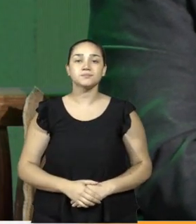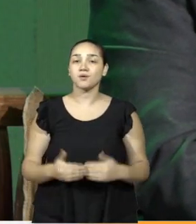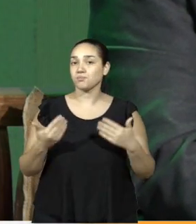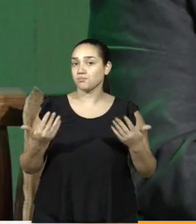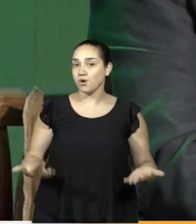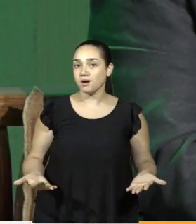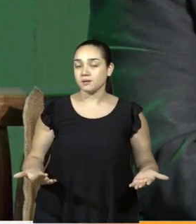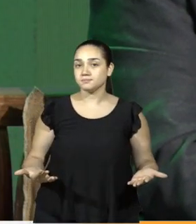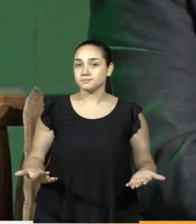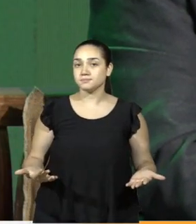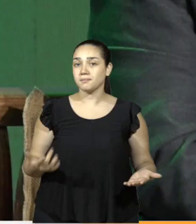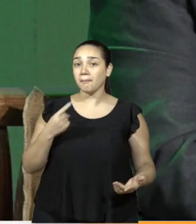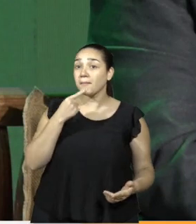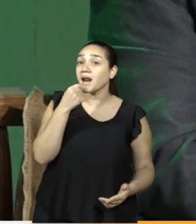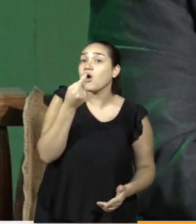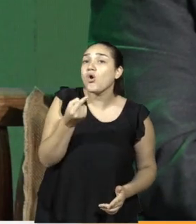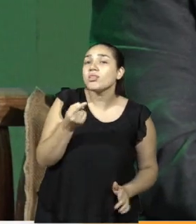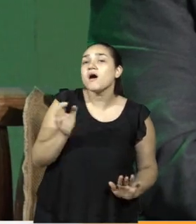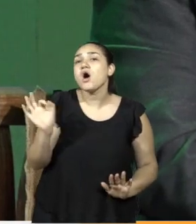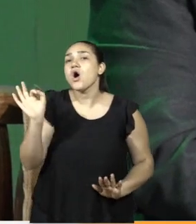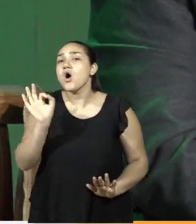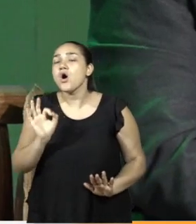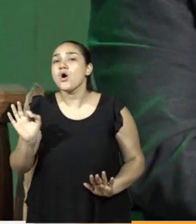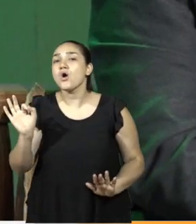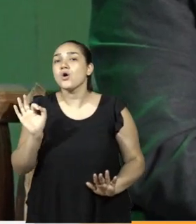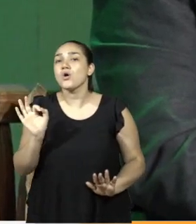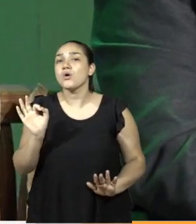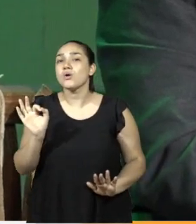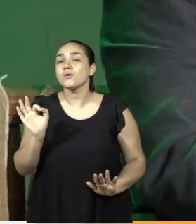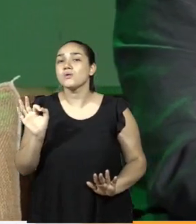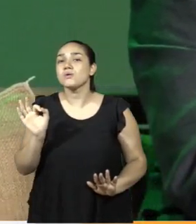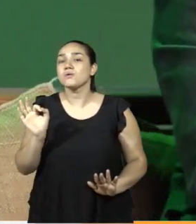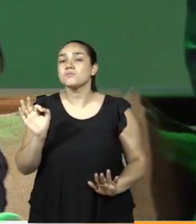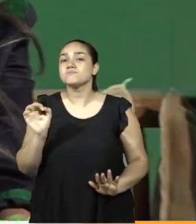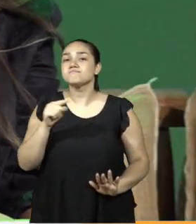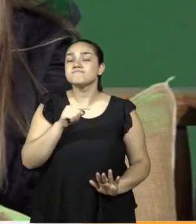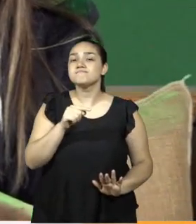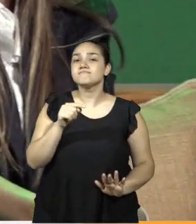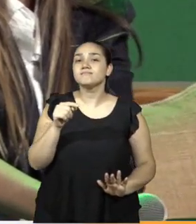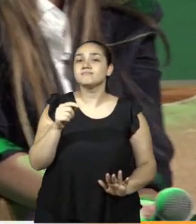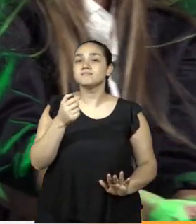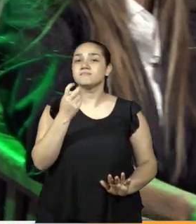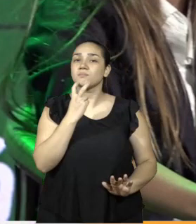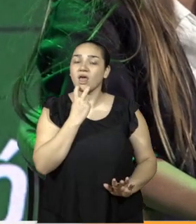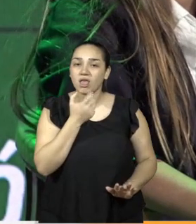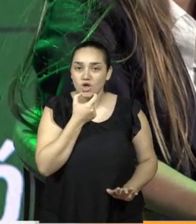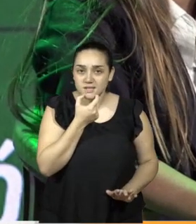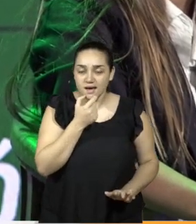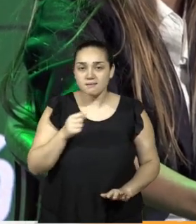Bueno, no sé si es pregunta o es para la señora de Mendoza, la primera.